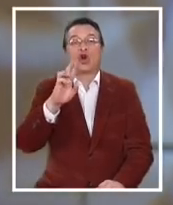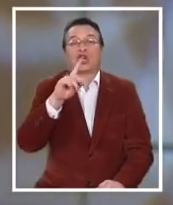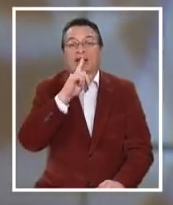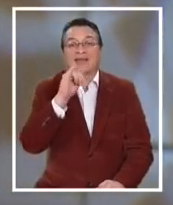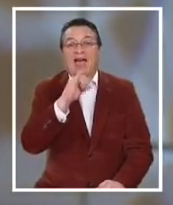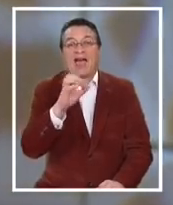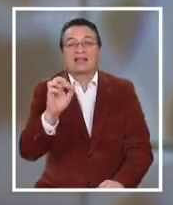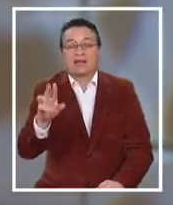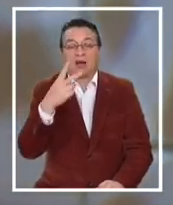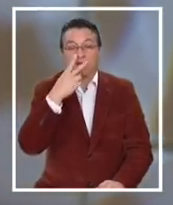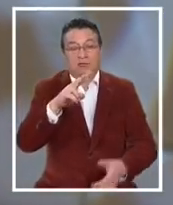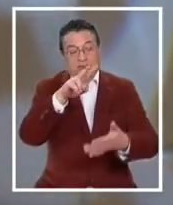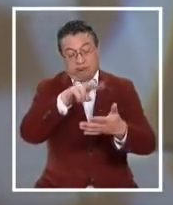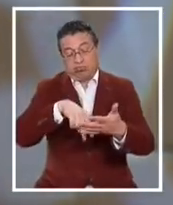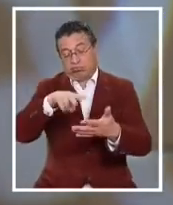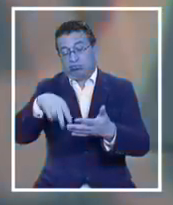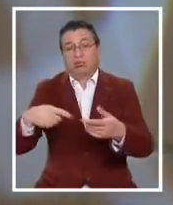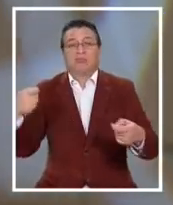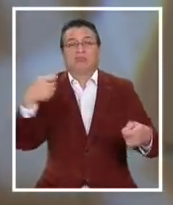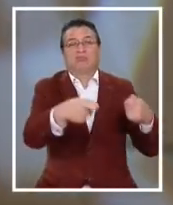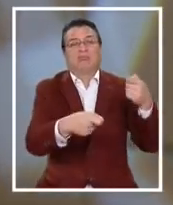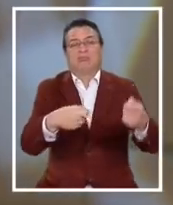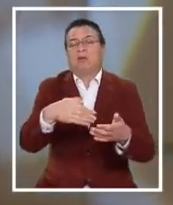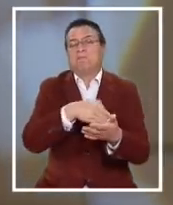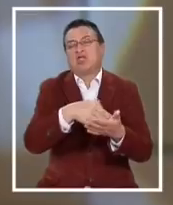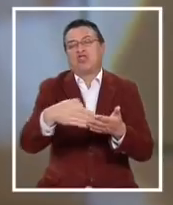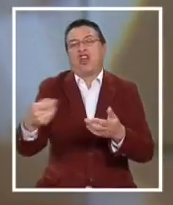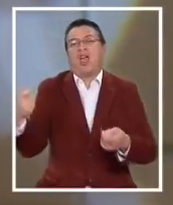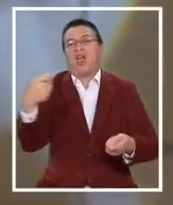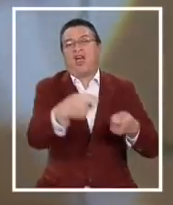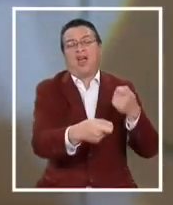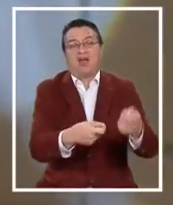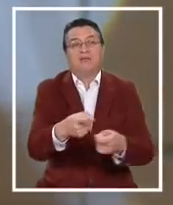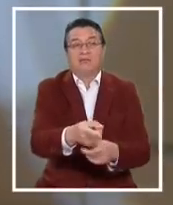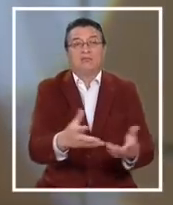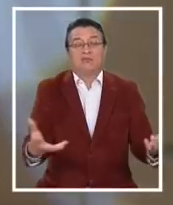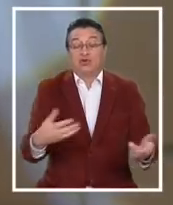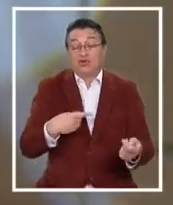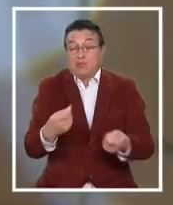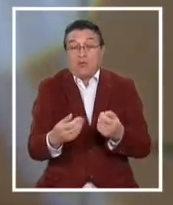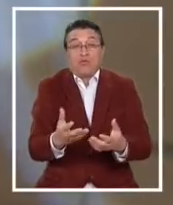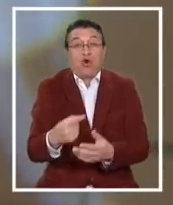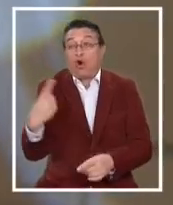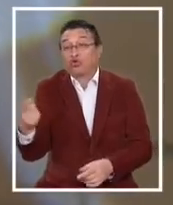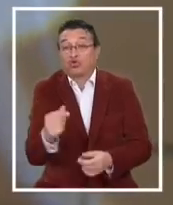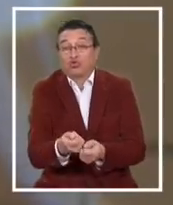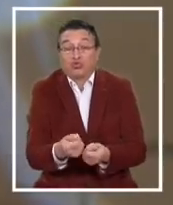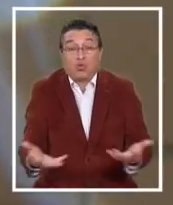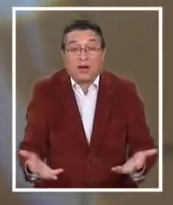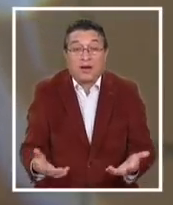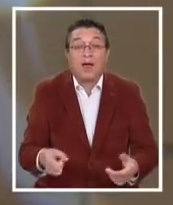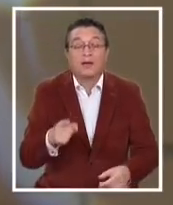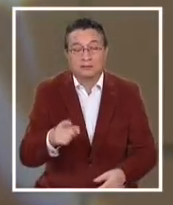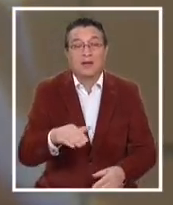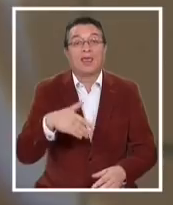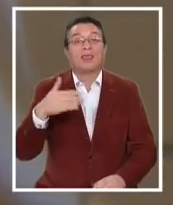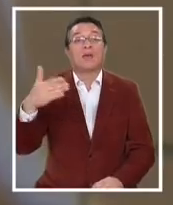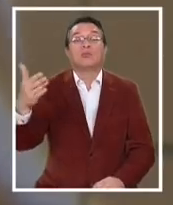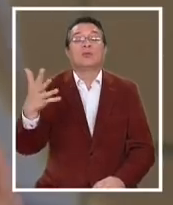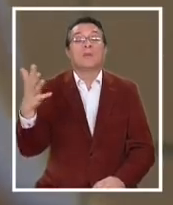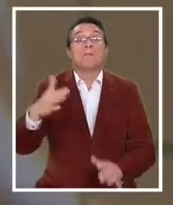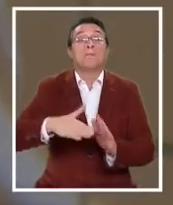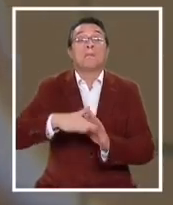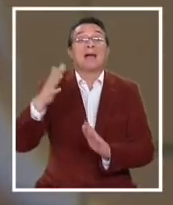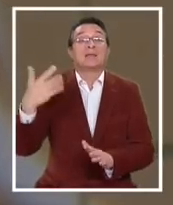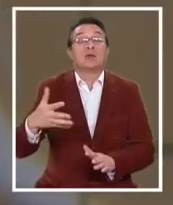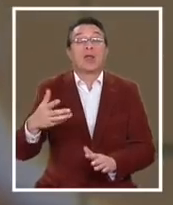tienen, ustedes pueden ver ahí la lista de los aportes millonarios que tiene cada uno, no van a tener cómo sustentarse y, por lo tanto, van a terminar prevaleciendo